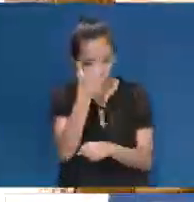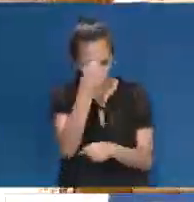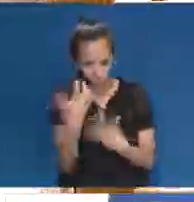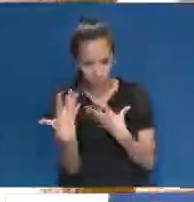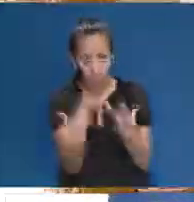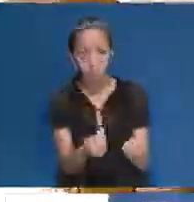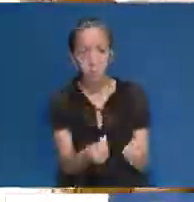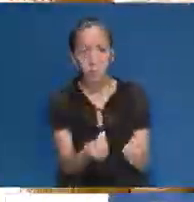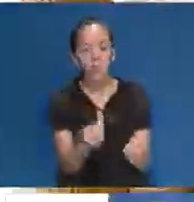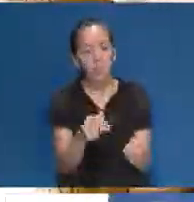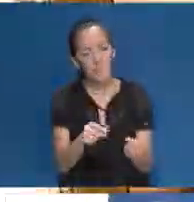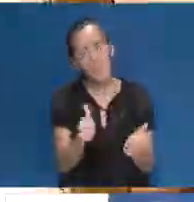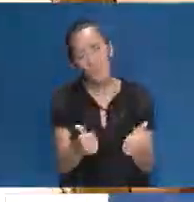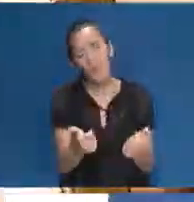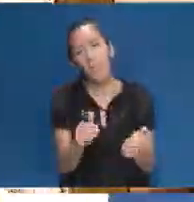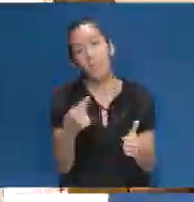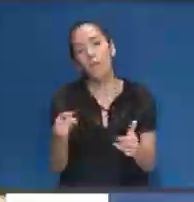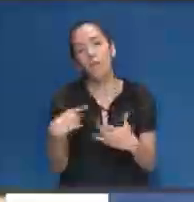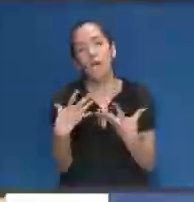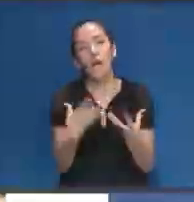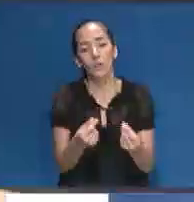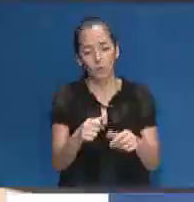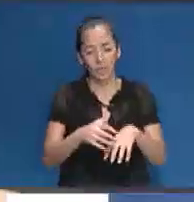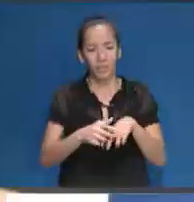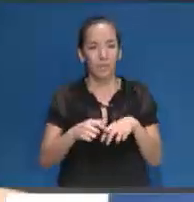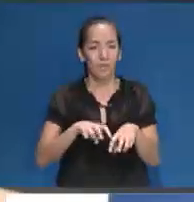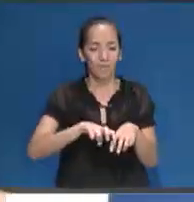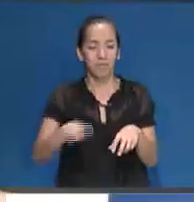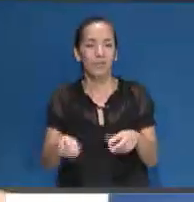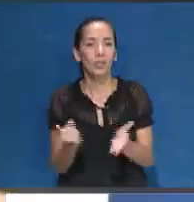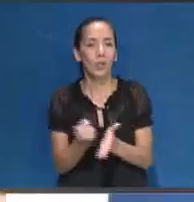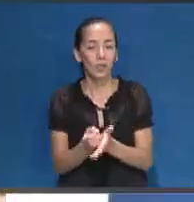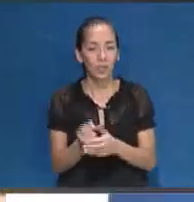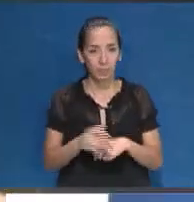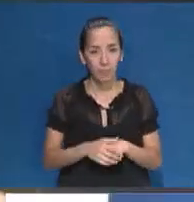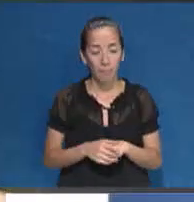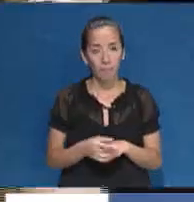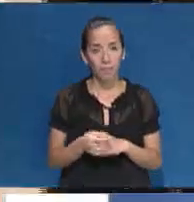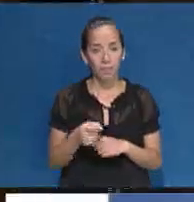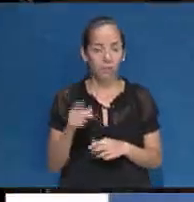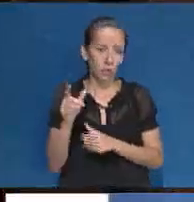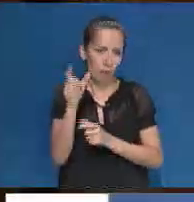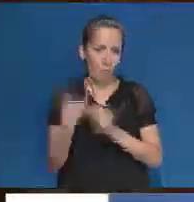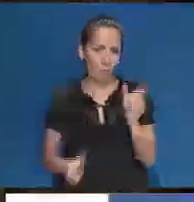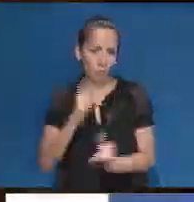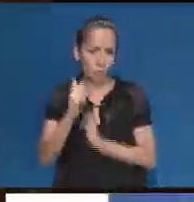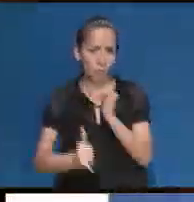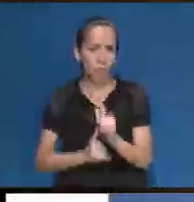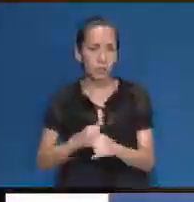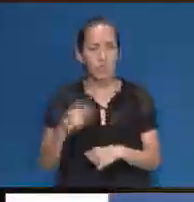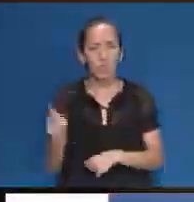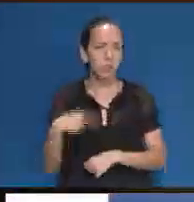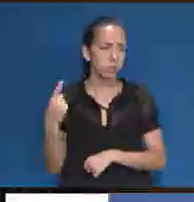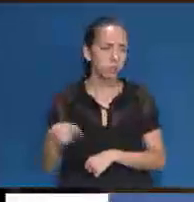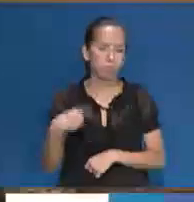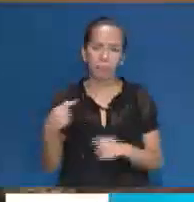que está dentro de todo bien, nada más que están ayudándolo a salir. Vecinos de la zona advierten que los accidentes son moneda corriente en la esquina de Pedro Molina y